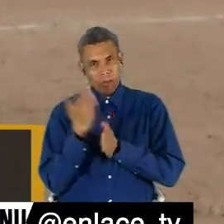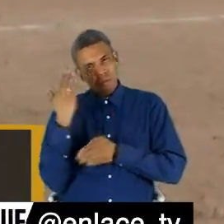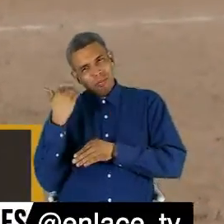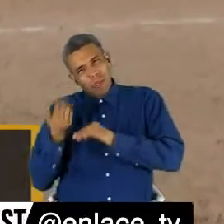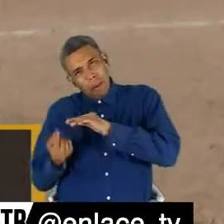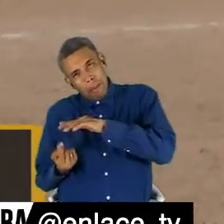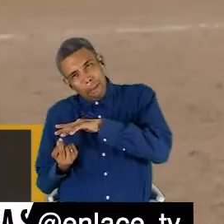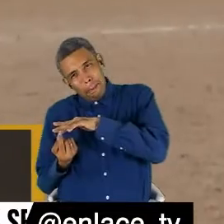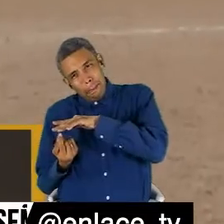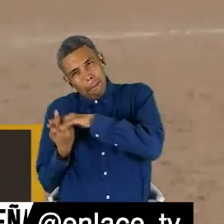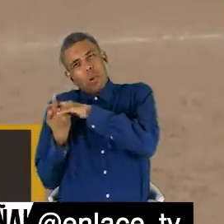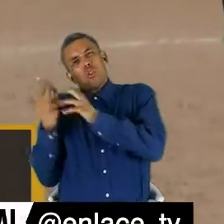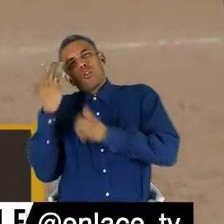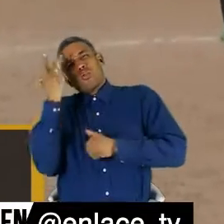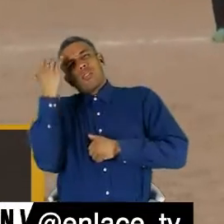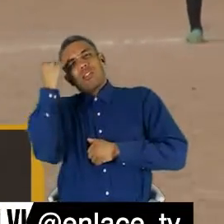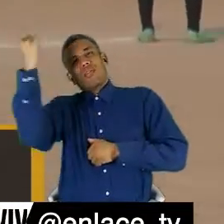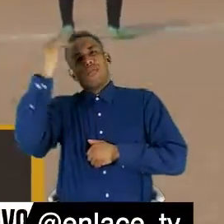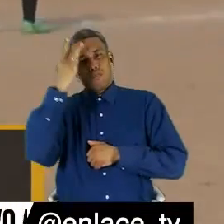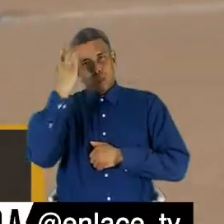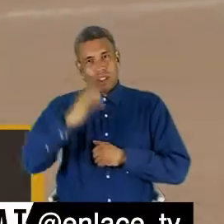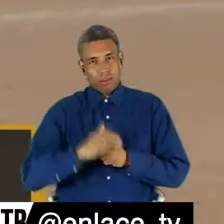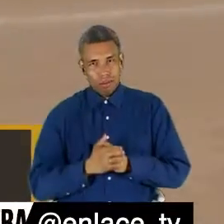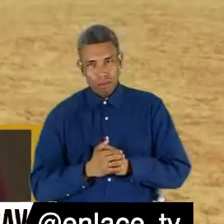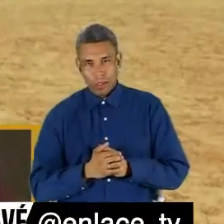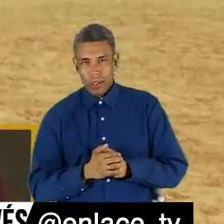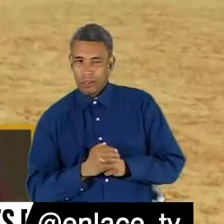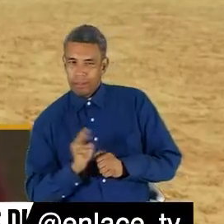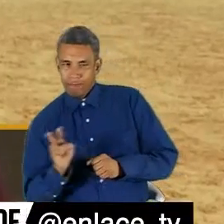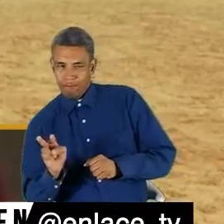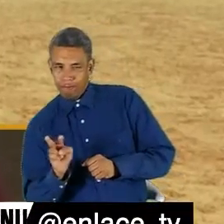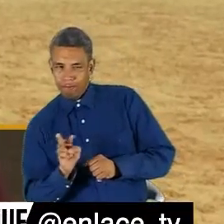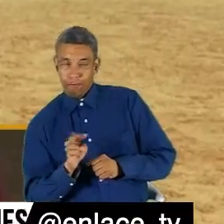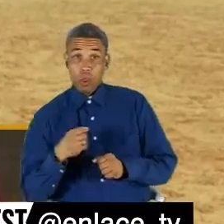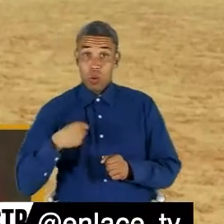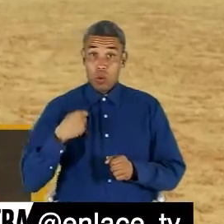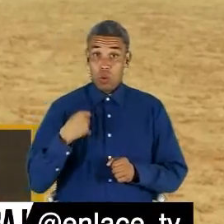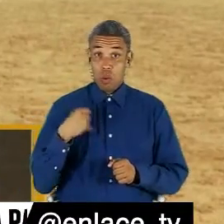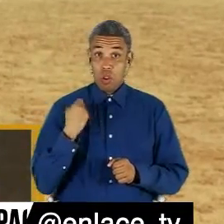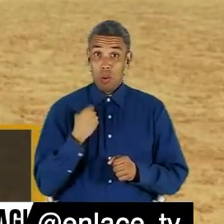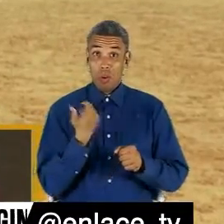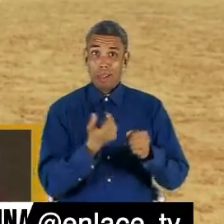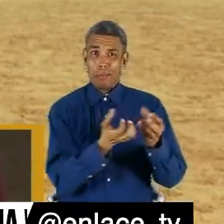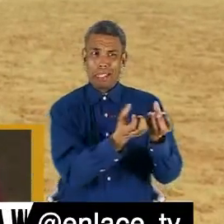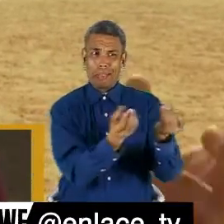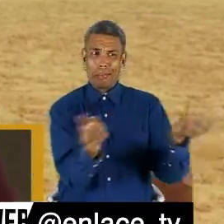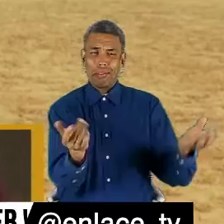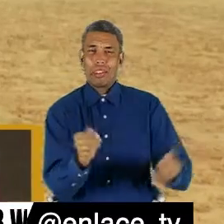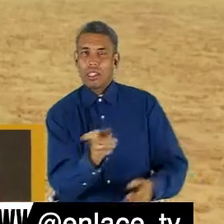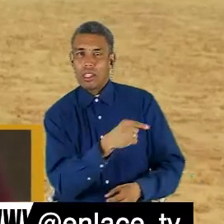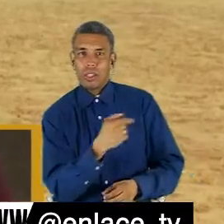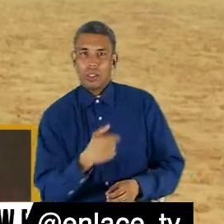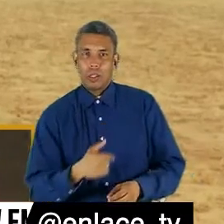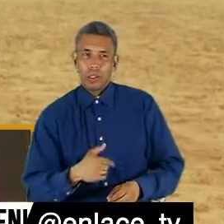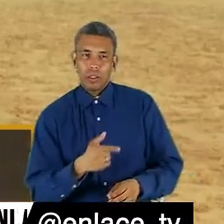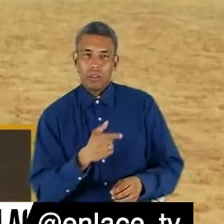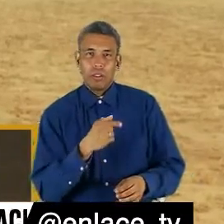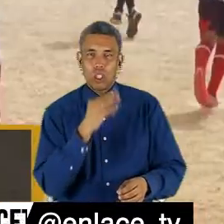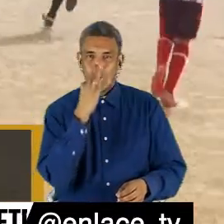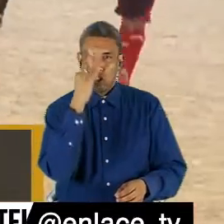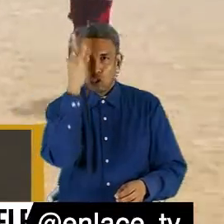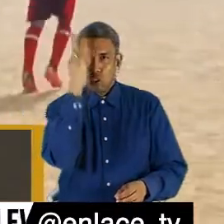sacar muchachos adelante, de sacarlo, o sea, el proyecto que nosotros tenemos es fuera las drogas,